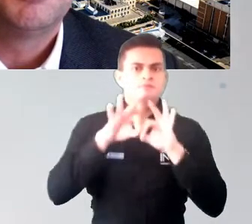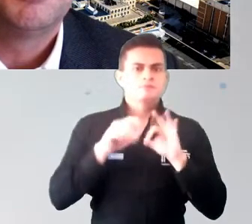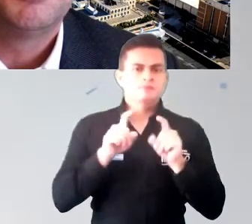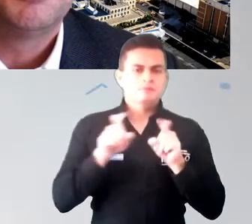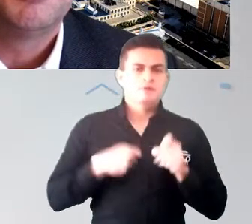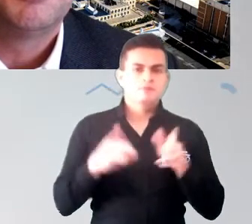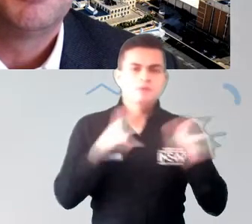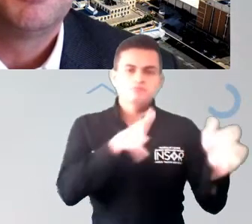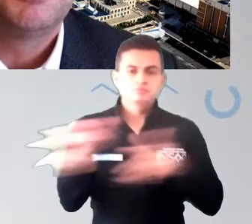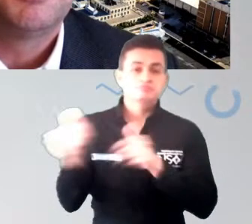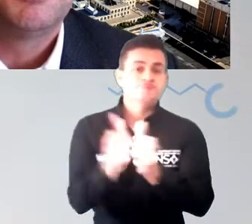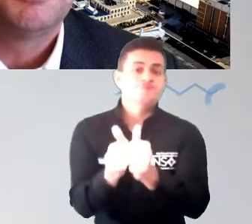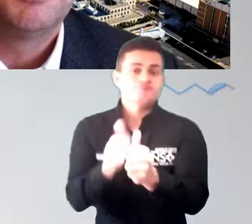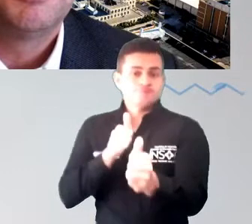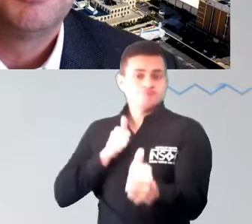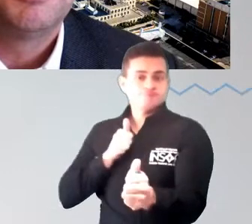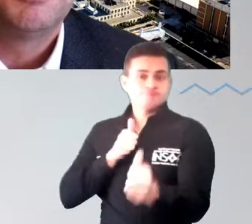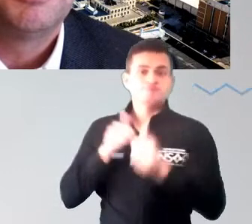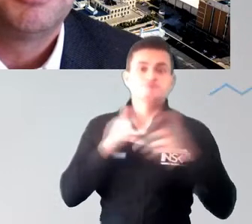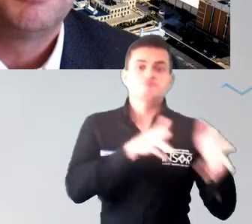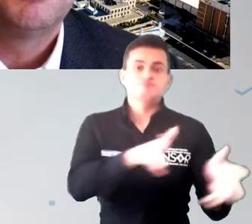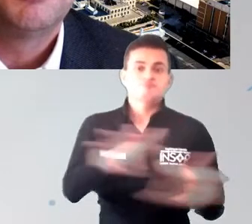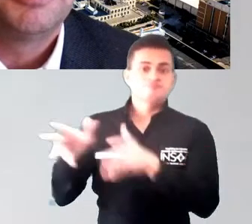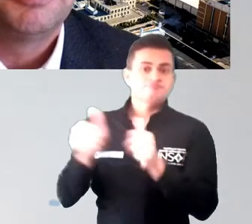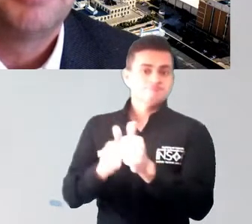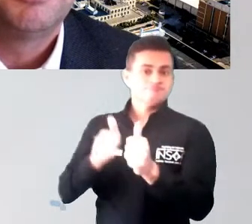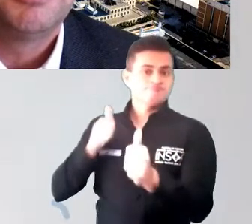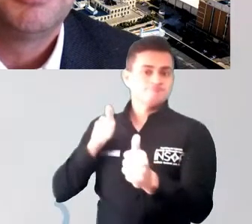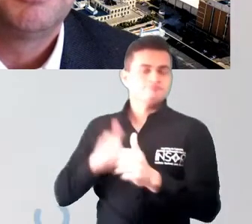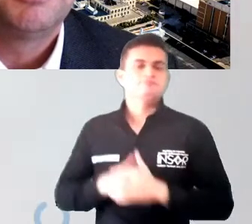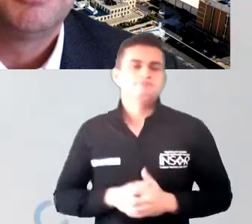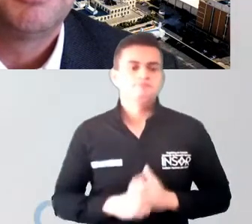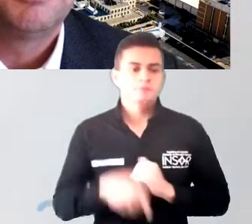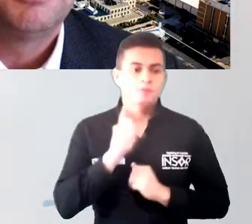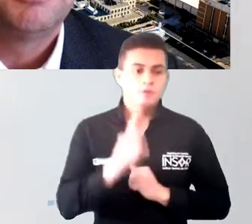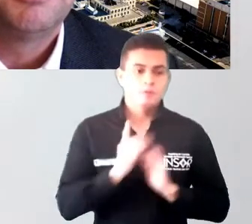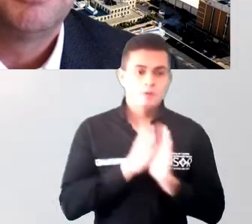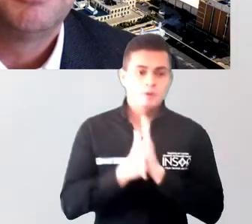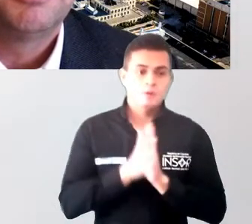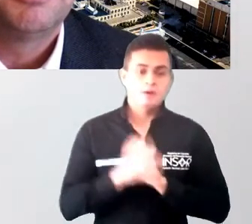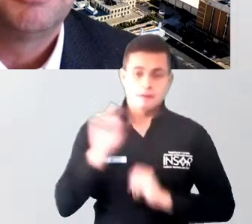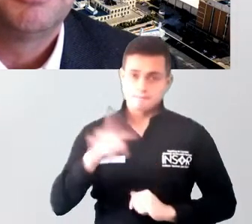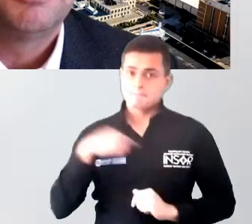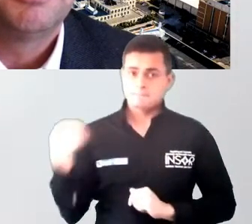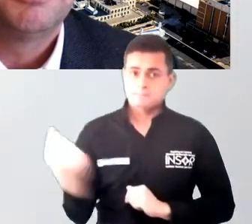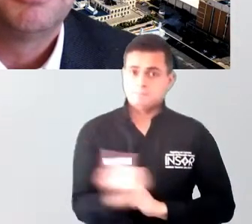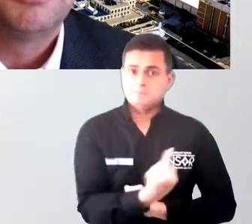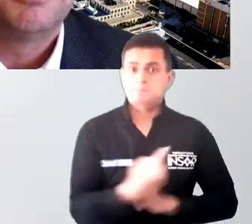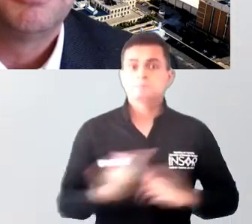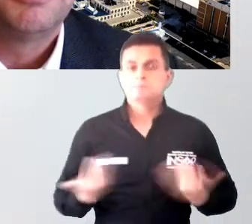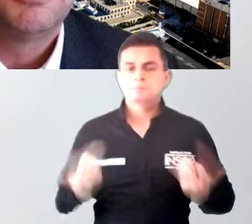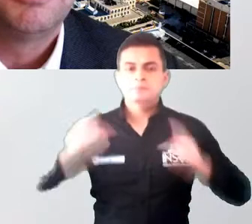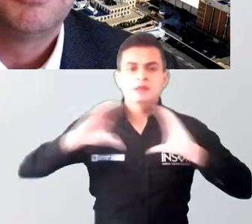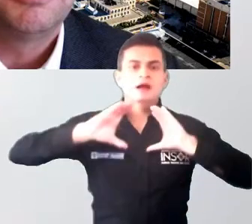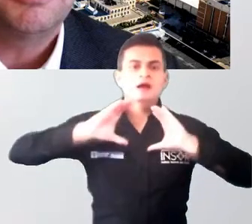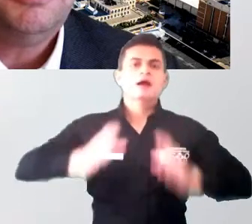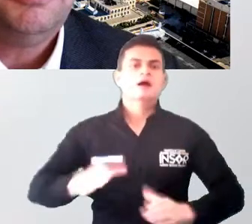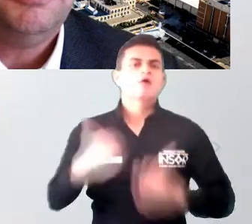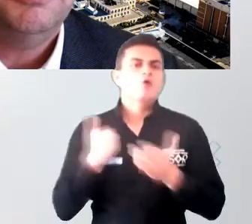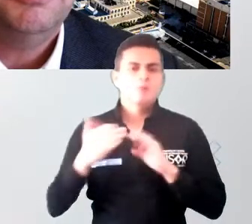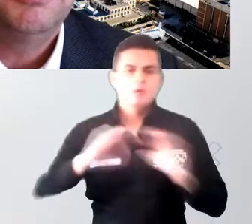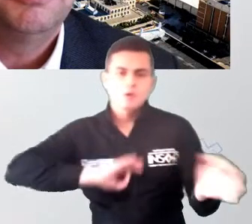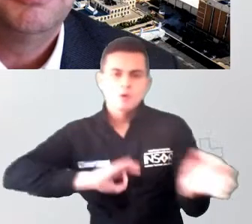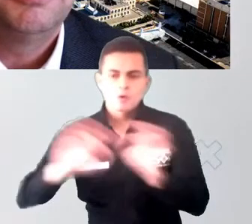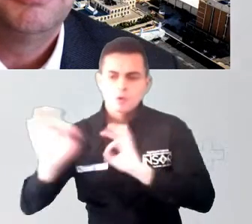remota y es que normalmente uno tiene las clases, digamos, organizadas